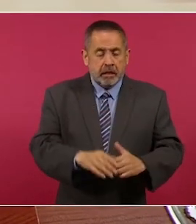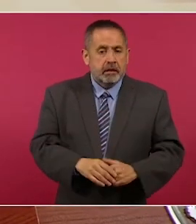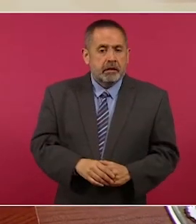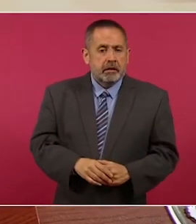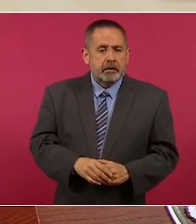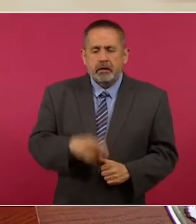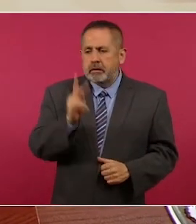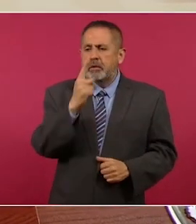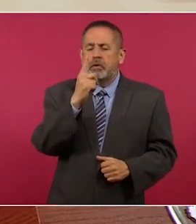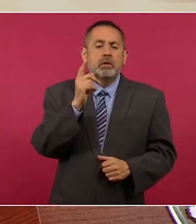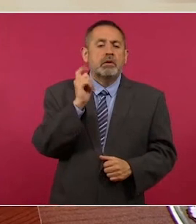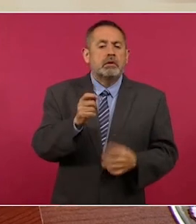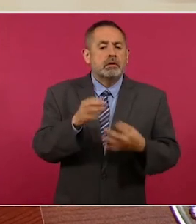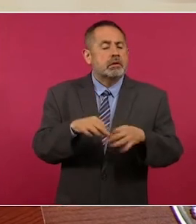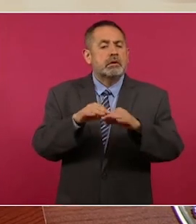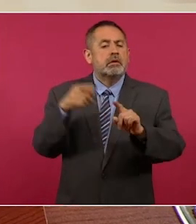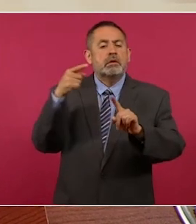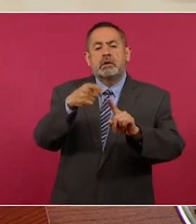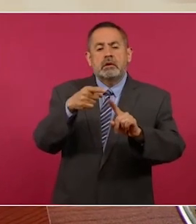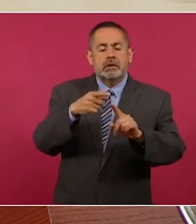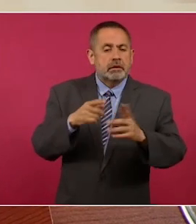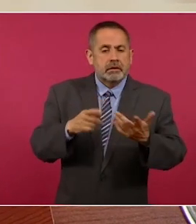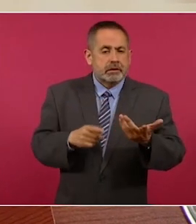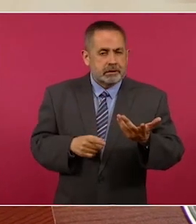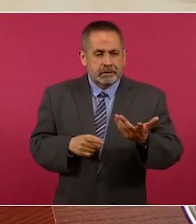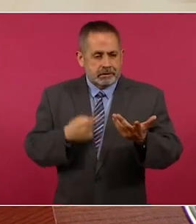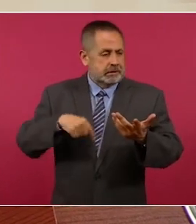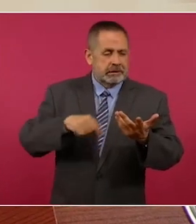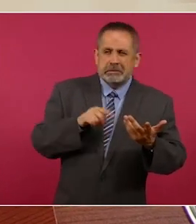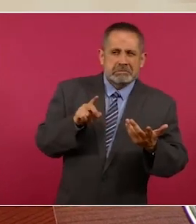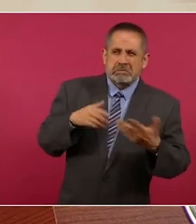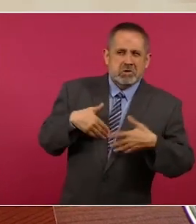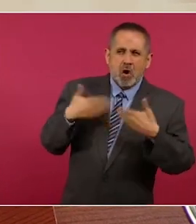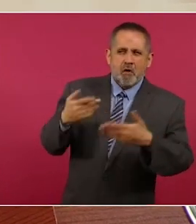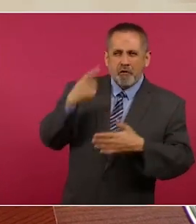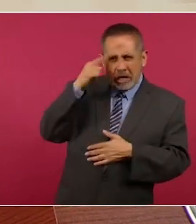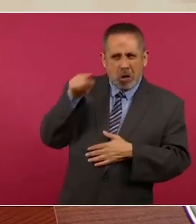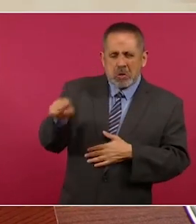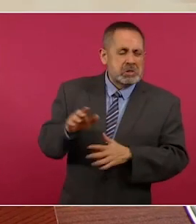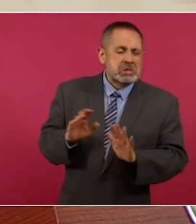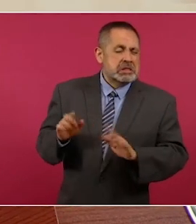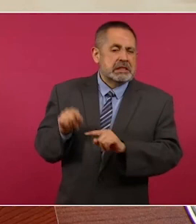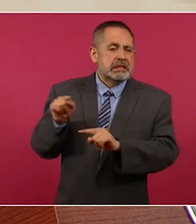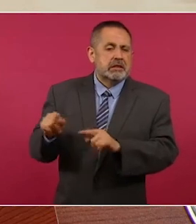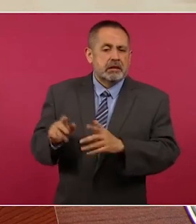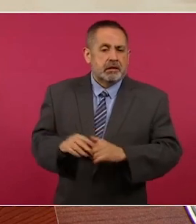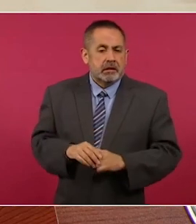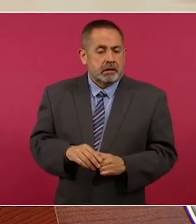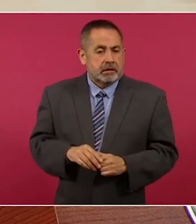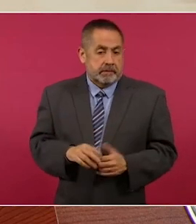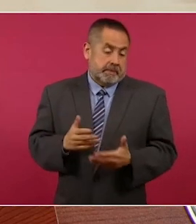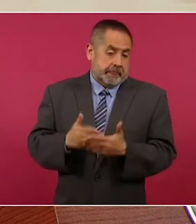pero sobre todo la desconfianza, ya no tanto